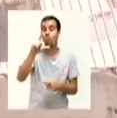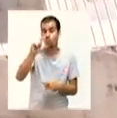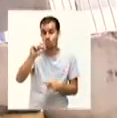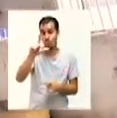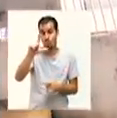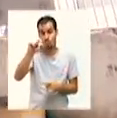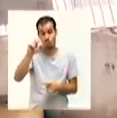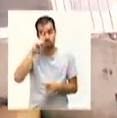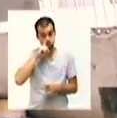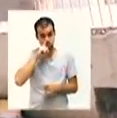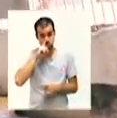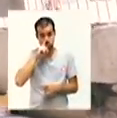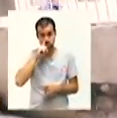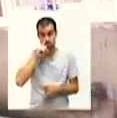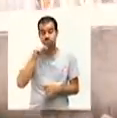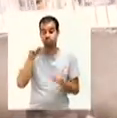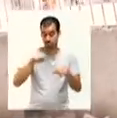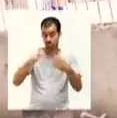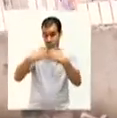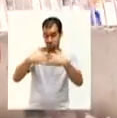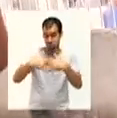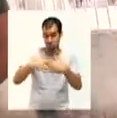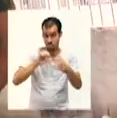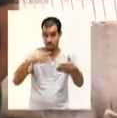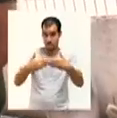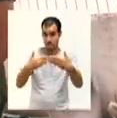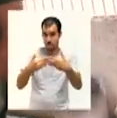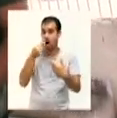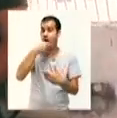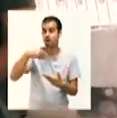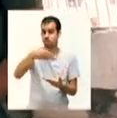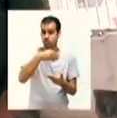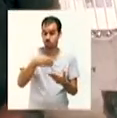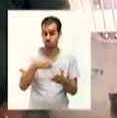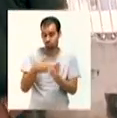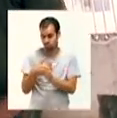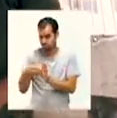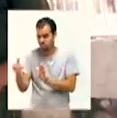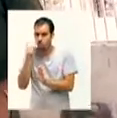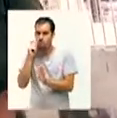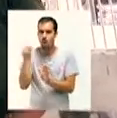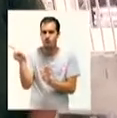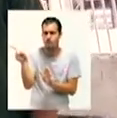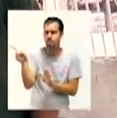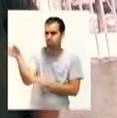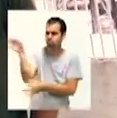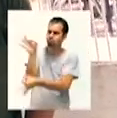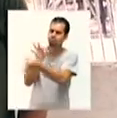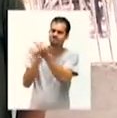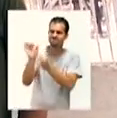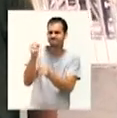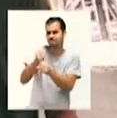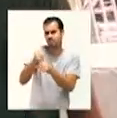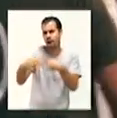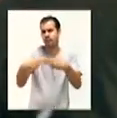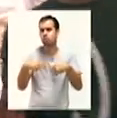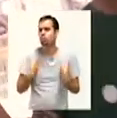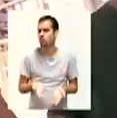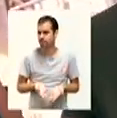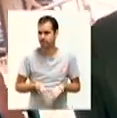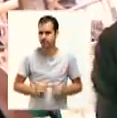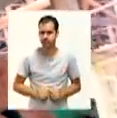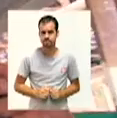Hansel Zulueta, él es estudiante de cuarto año de Politécnico. Bienvenido a nuestro espacio y coméntame qué función estás desarrollando aquí. Aquí